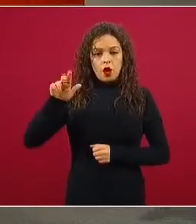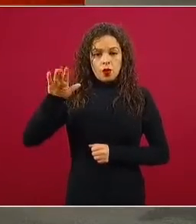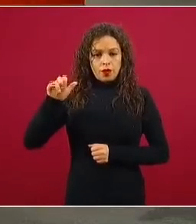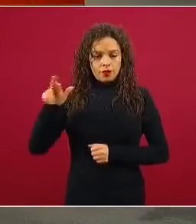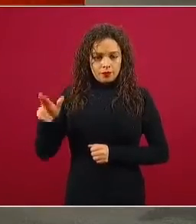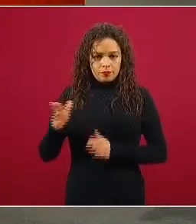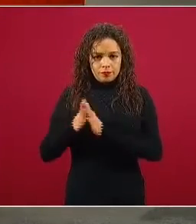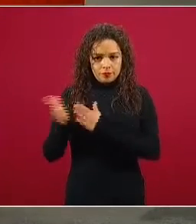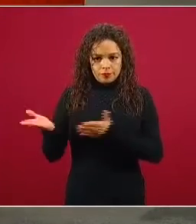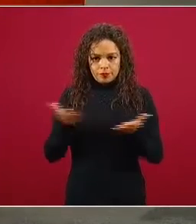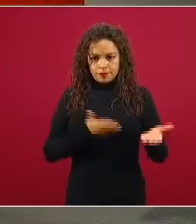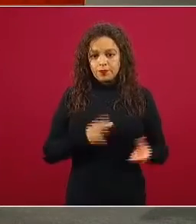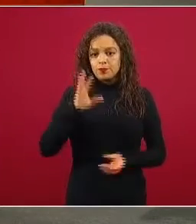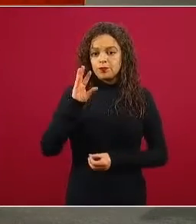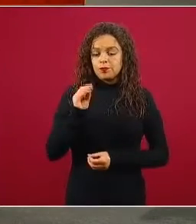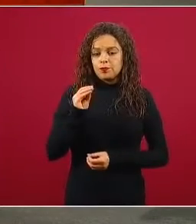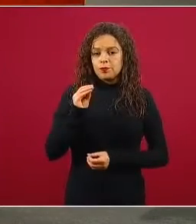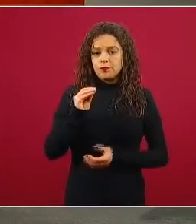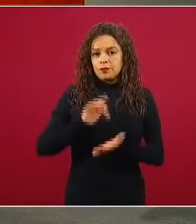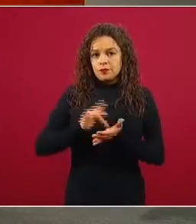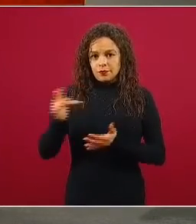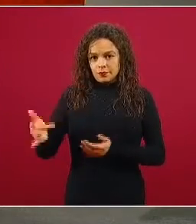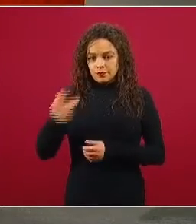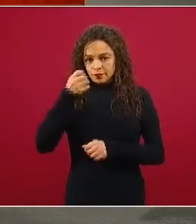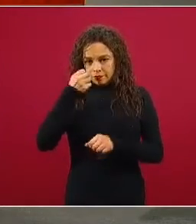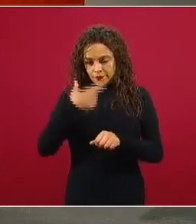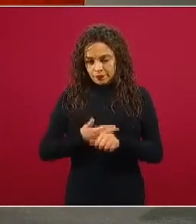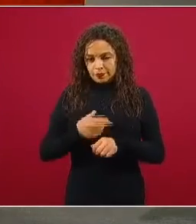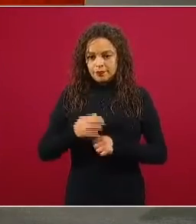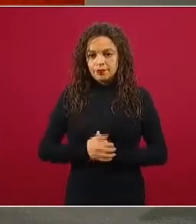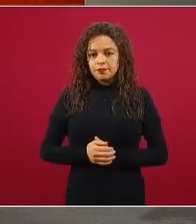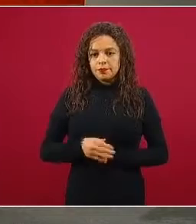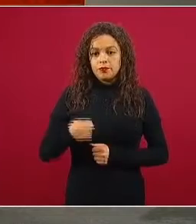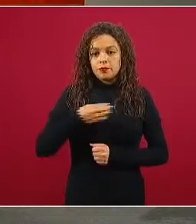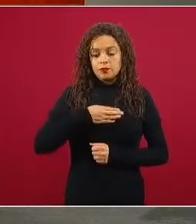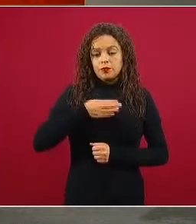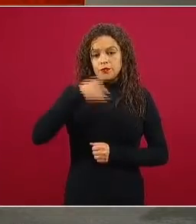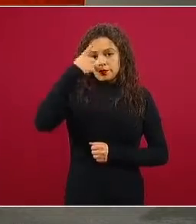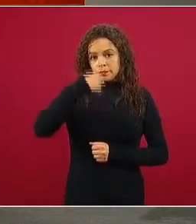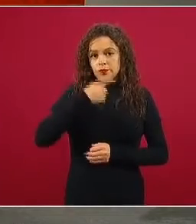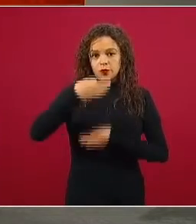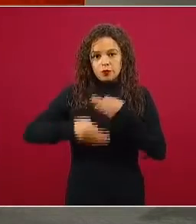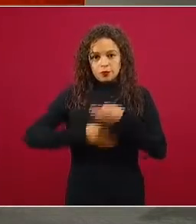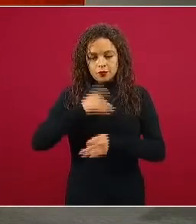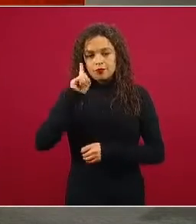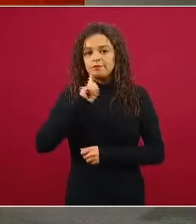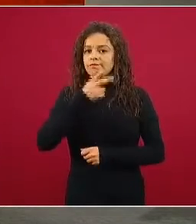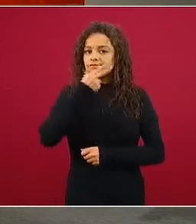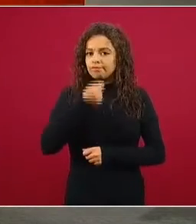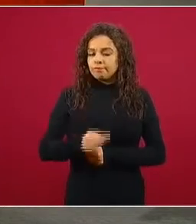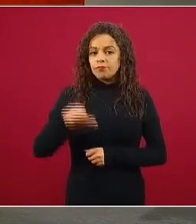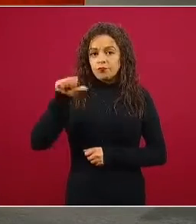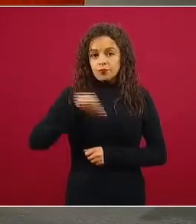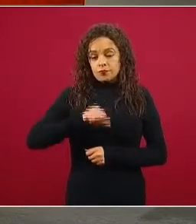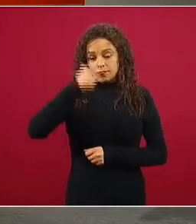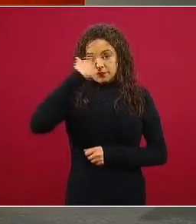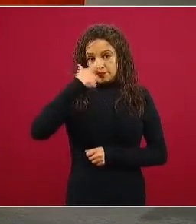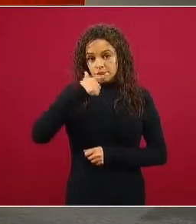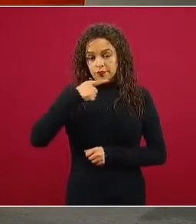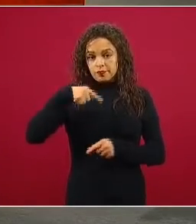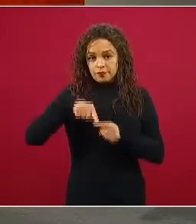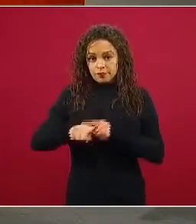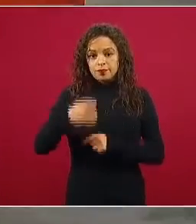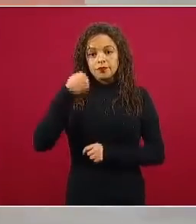Muy buenas noches también a todas y todos. Iniciaríamos nuestra conferencia vespertina del día de hoy, es la